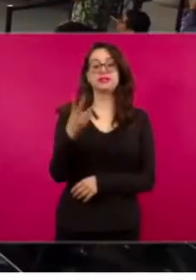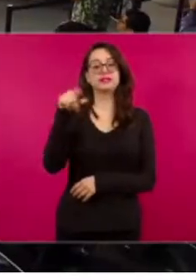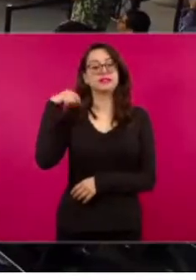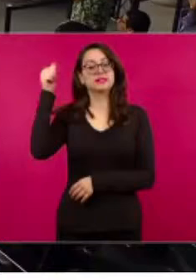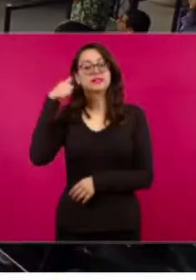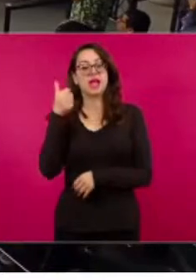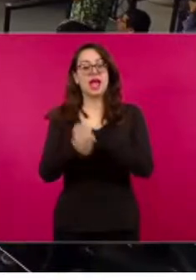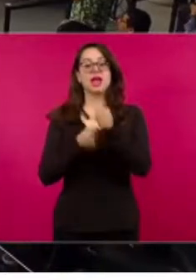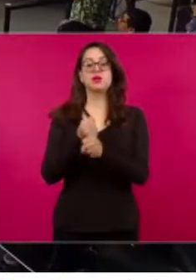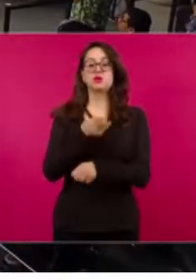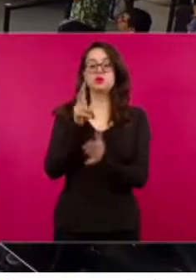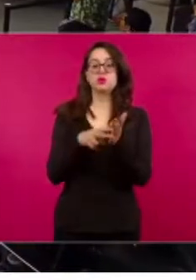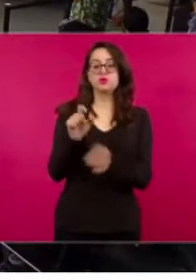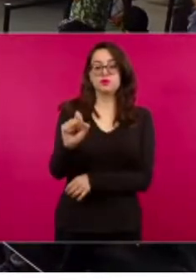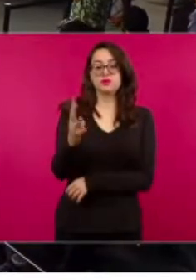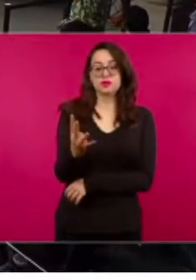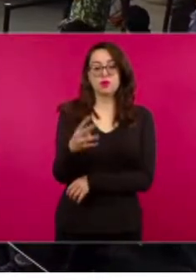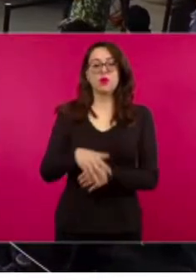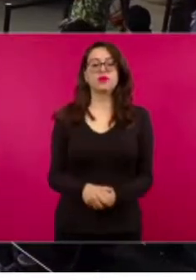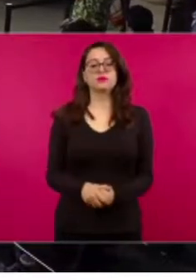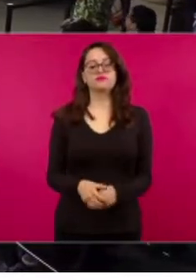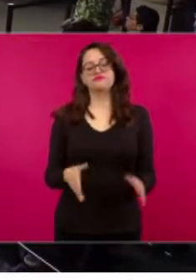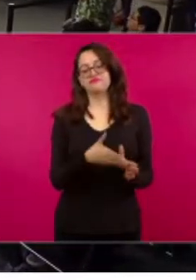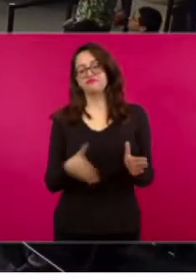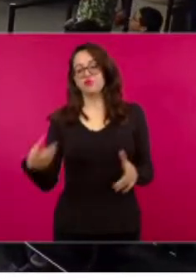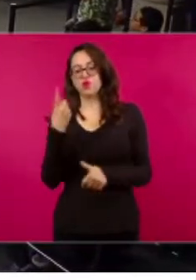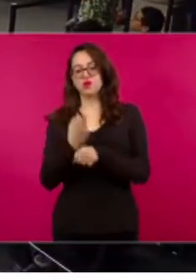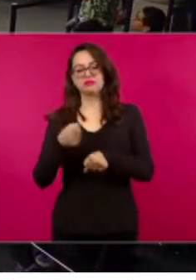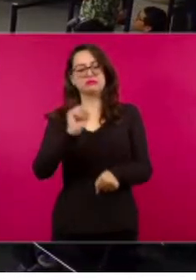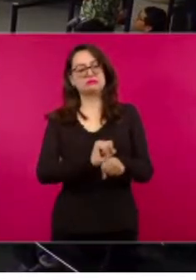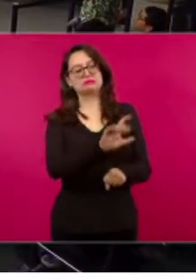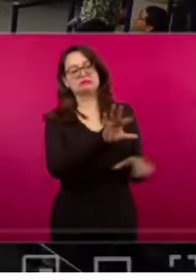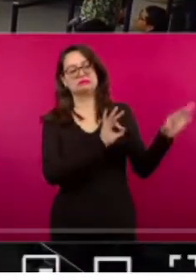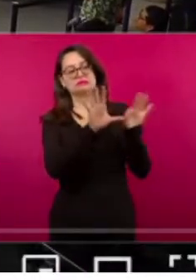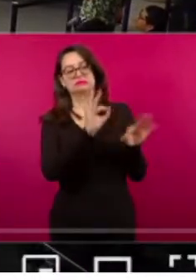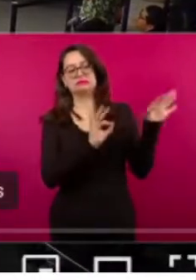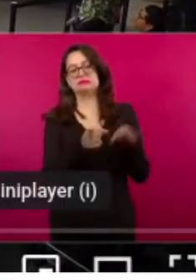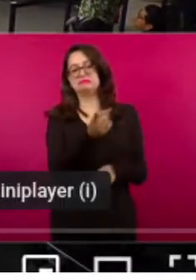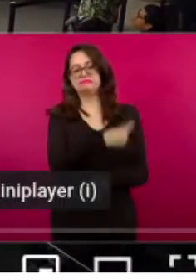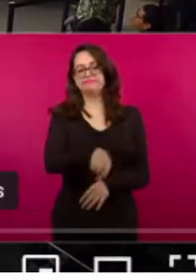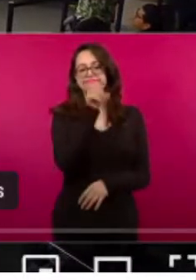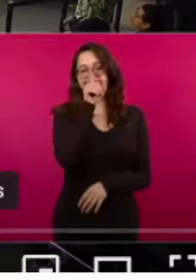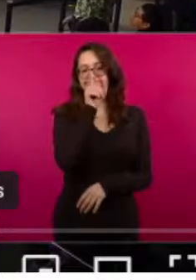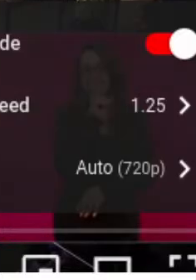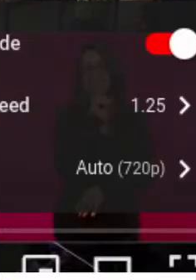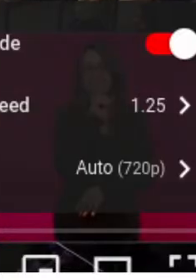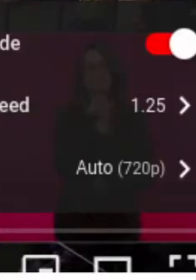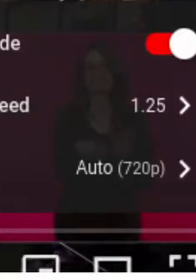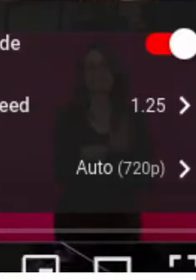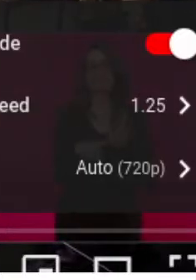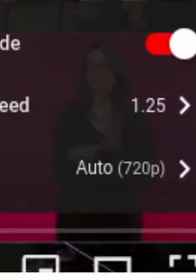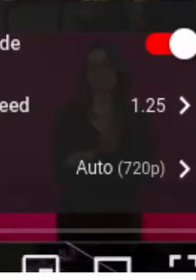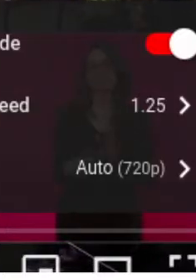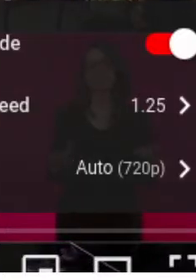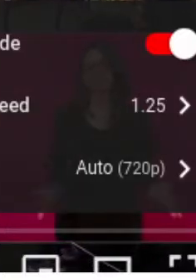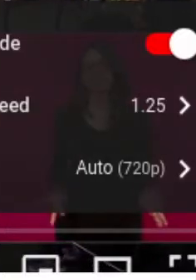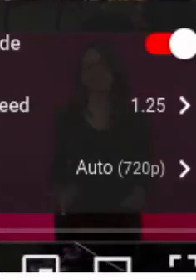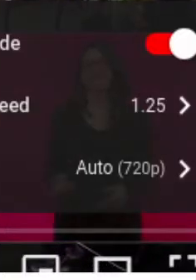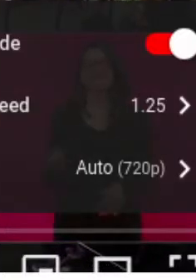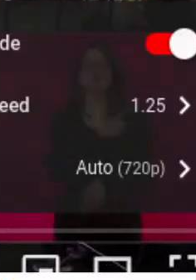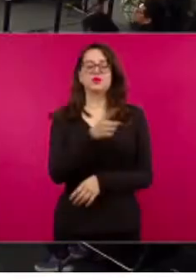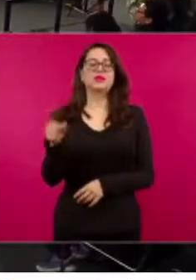año 2024. Esta es la sección Quienes quieren las mentiras de la semana y vamos a iniciar con una que seguramente todos vimos porque